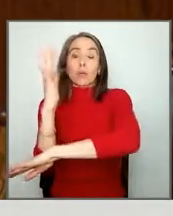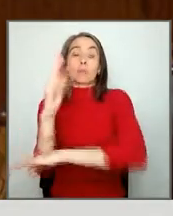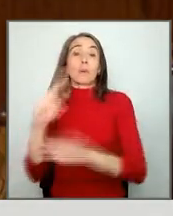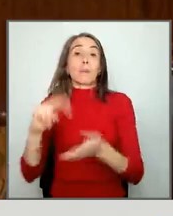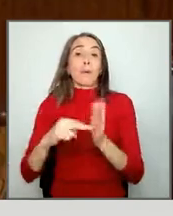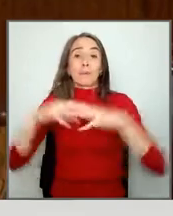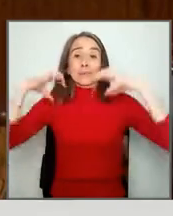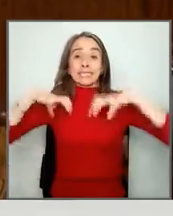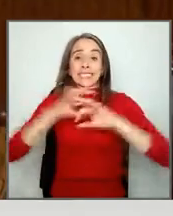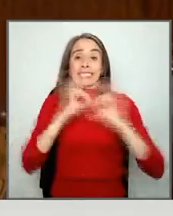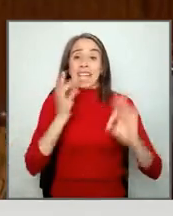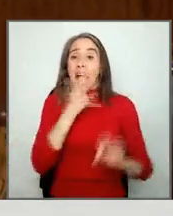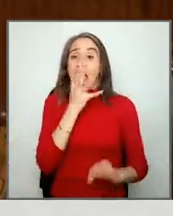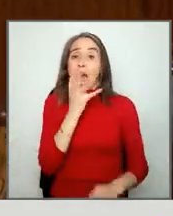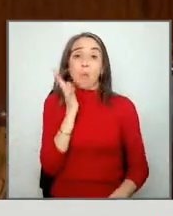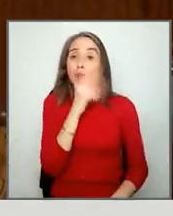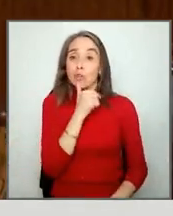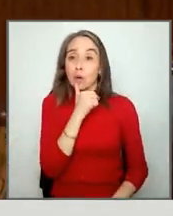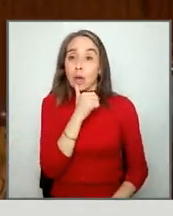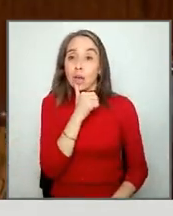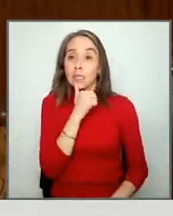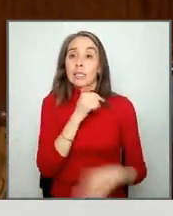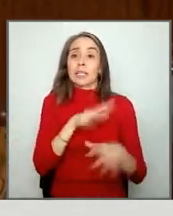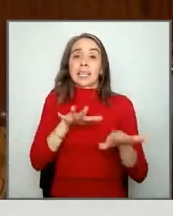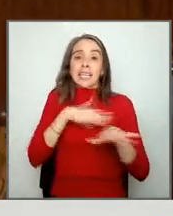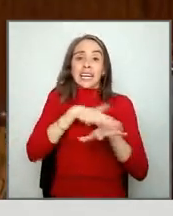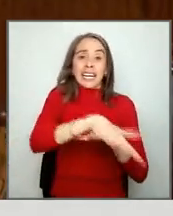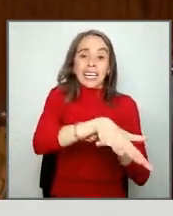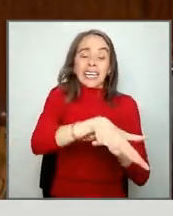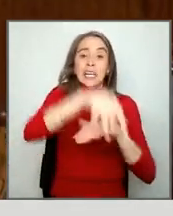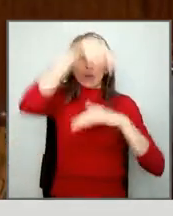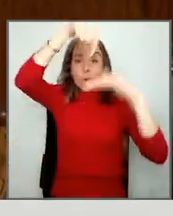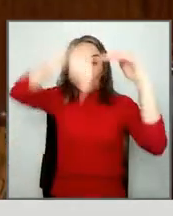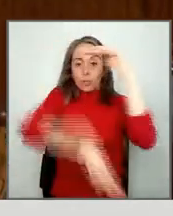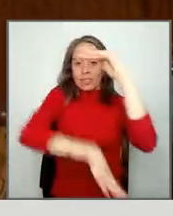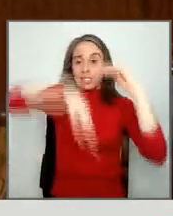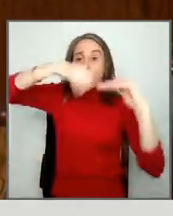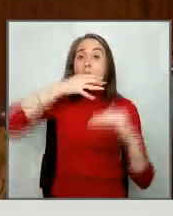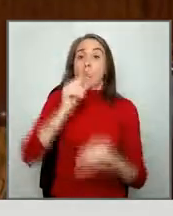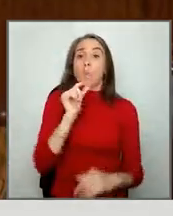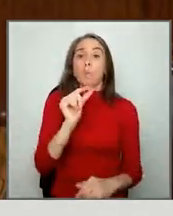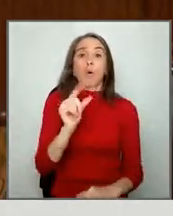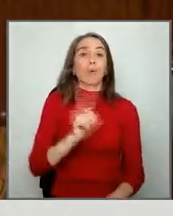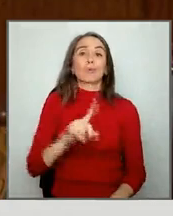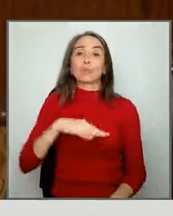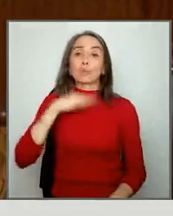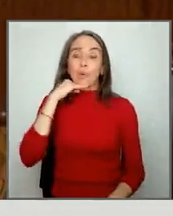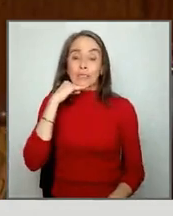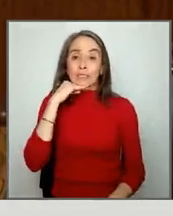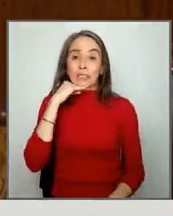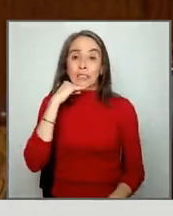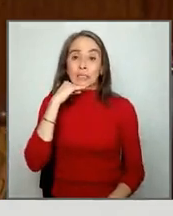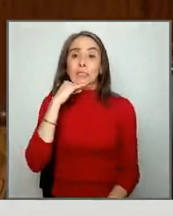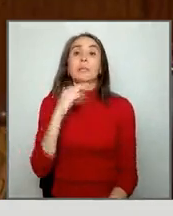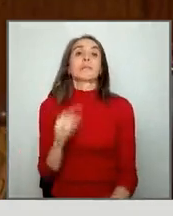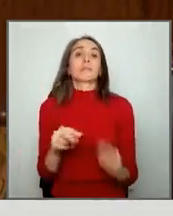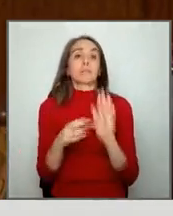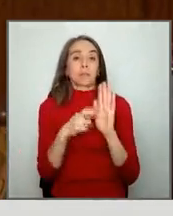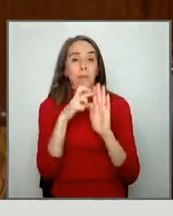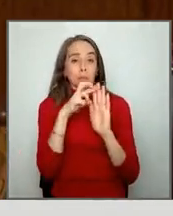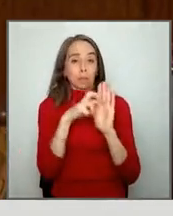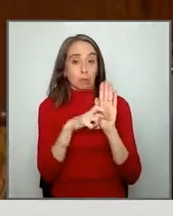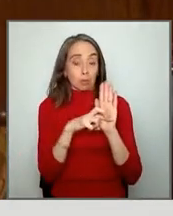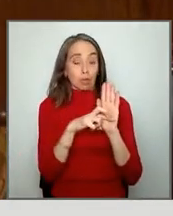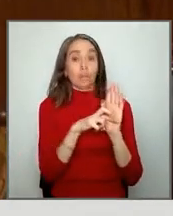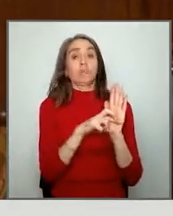las fuentes tradicionales de agua No son suficientes este tipo de proyectos que se habilitan como sistemas de apoyo a las fuentes tradicionales